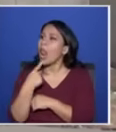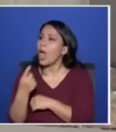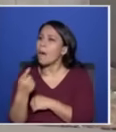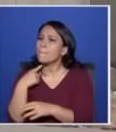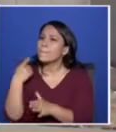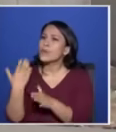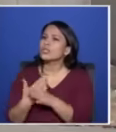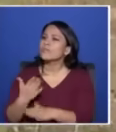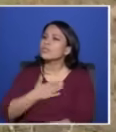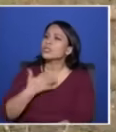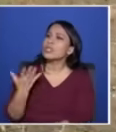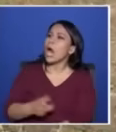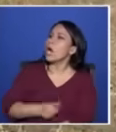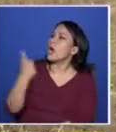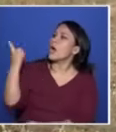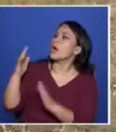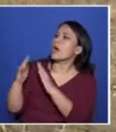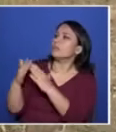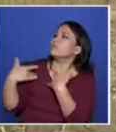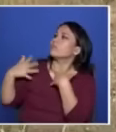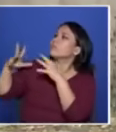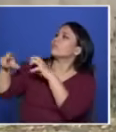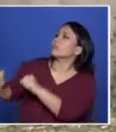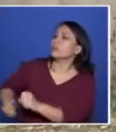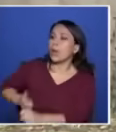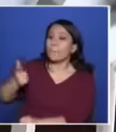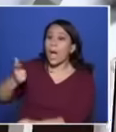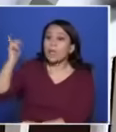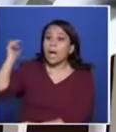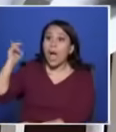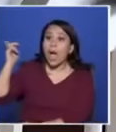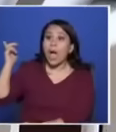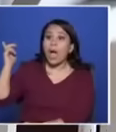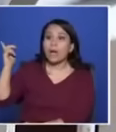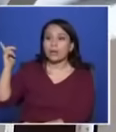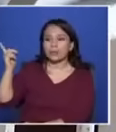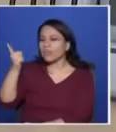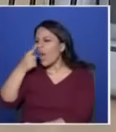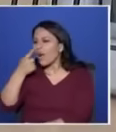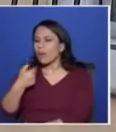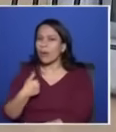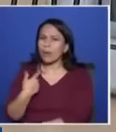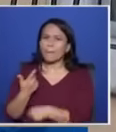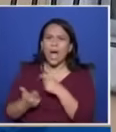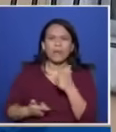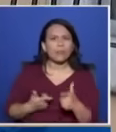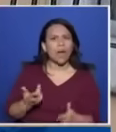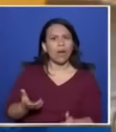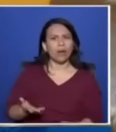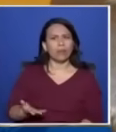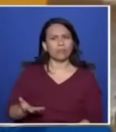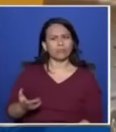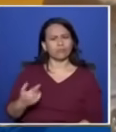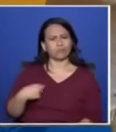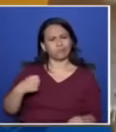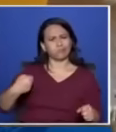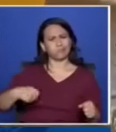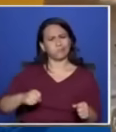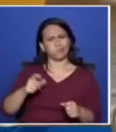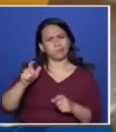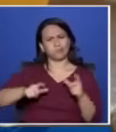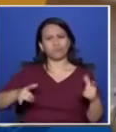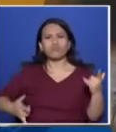adentro donde está la garita principal, y también los amenazaron de muerte y entonces se fueron. Pero este no es el único caso de desplazamiento de personas por